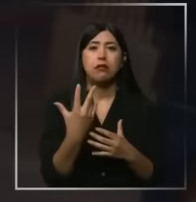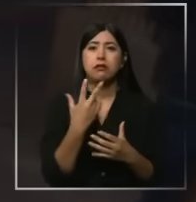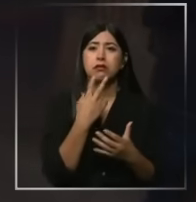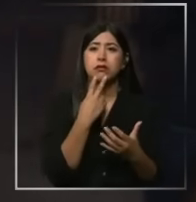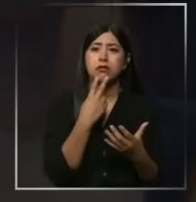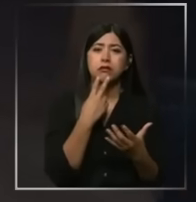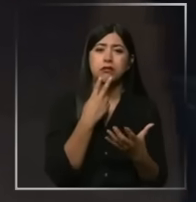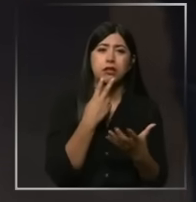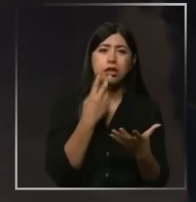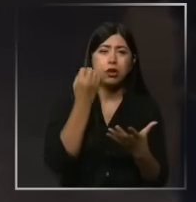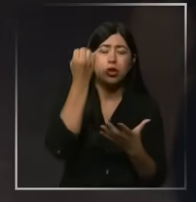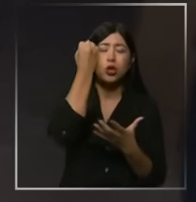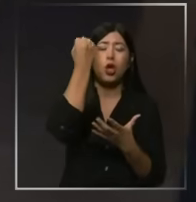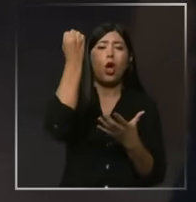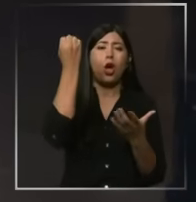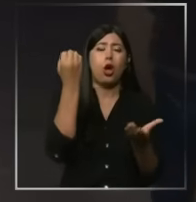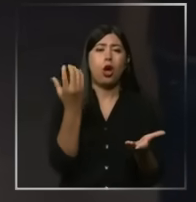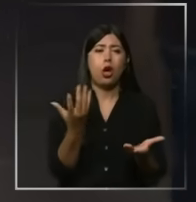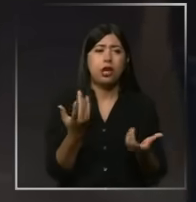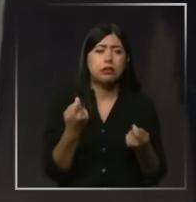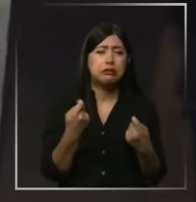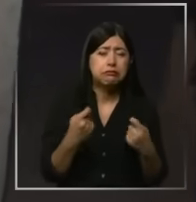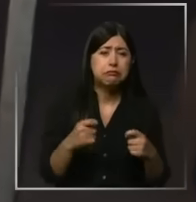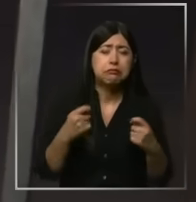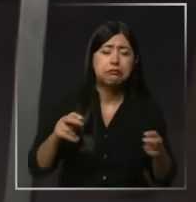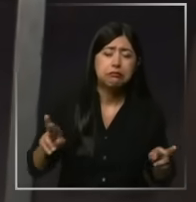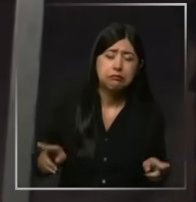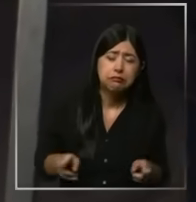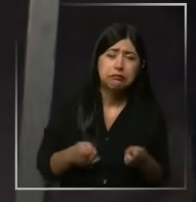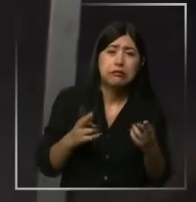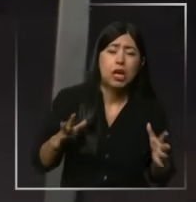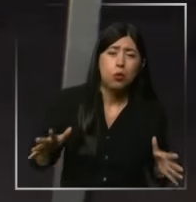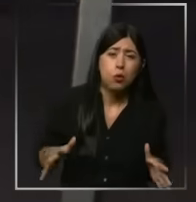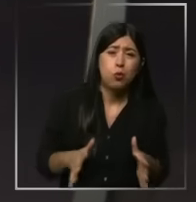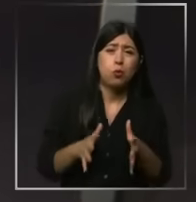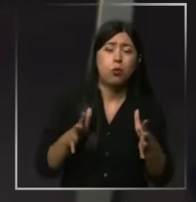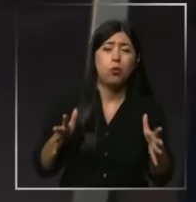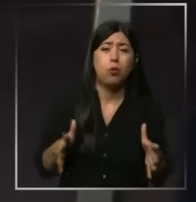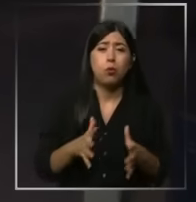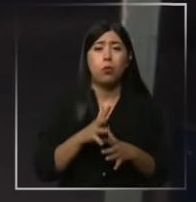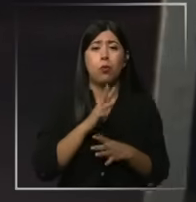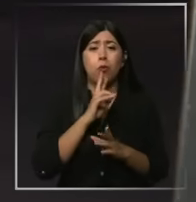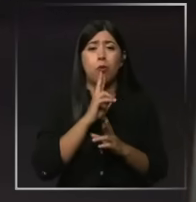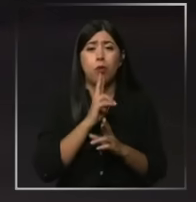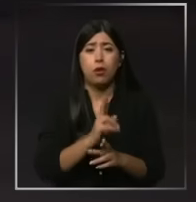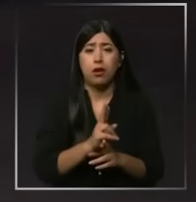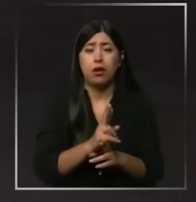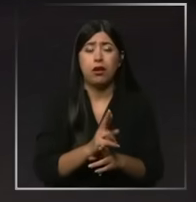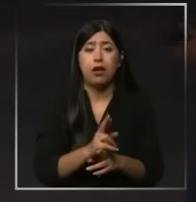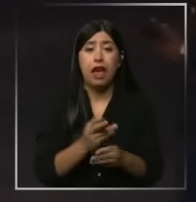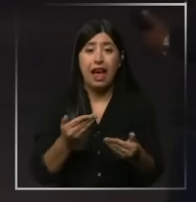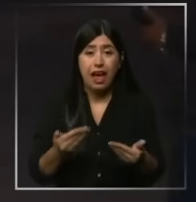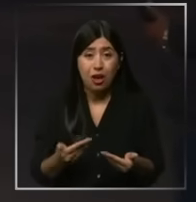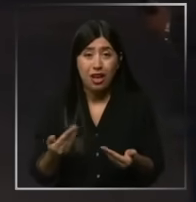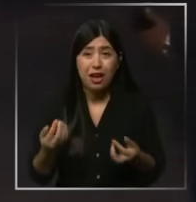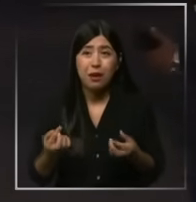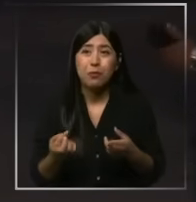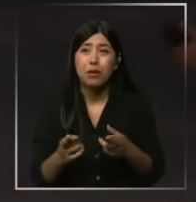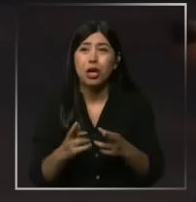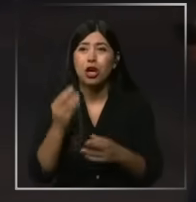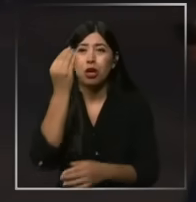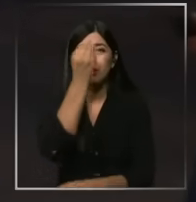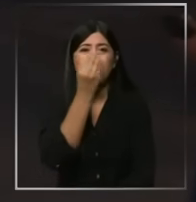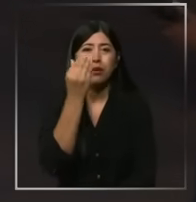estar en shock todavía, intentando poder recuperarse de esta emergencia que vivieron durante el fin de semana. Ahora además están